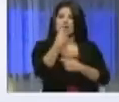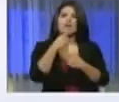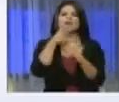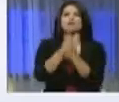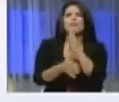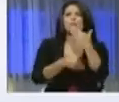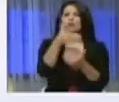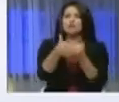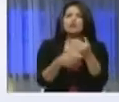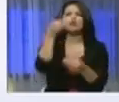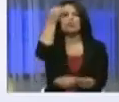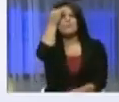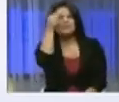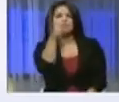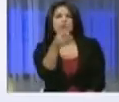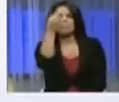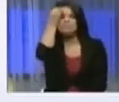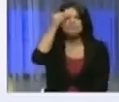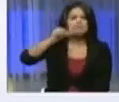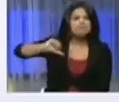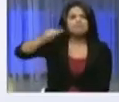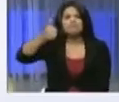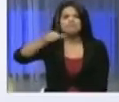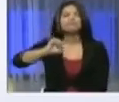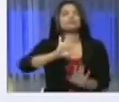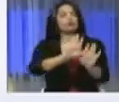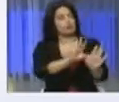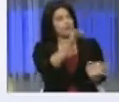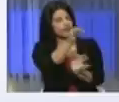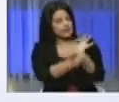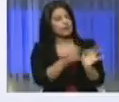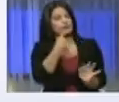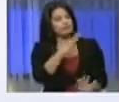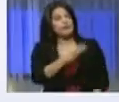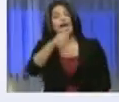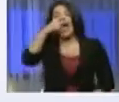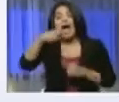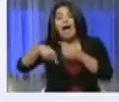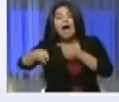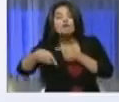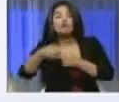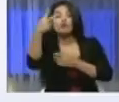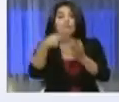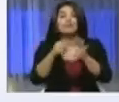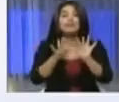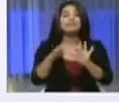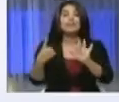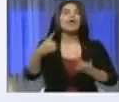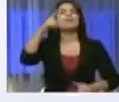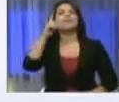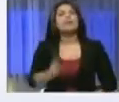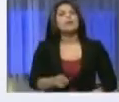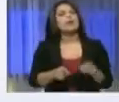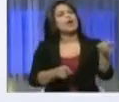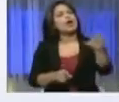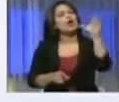mi opinión, yo les decía, el año 2016 tiene que ser el año de la paz en Colombia, y la paz en